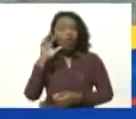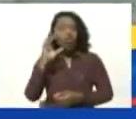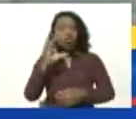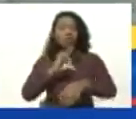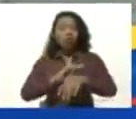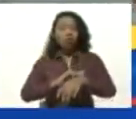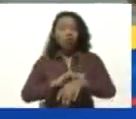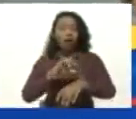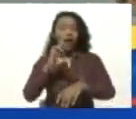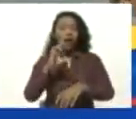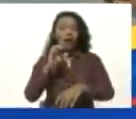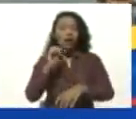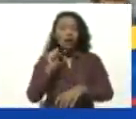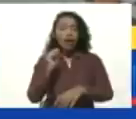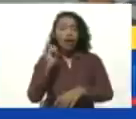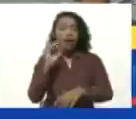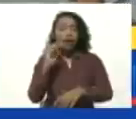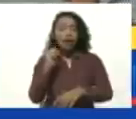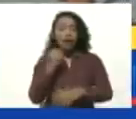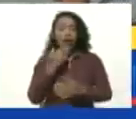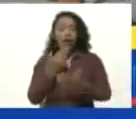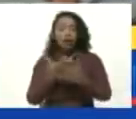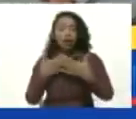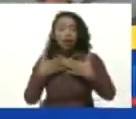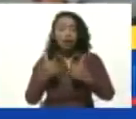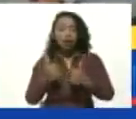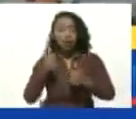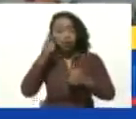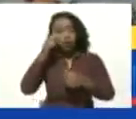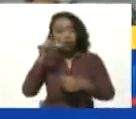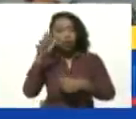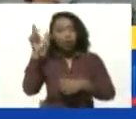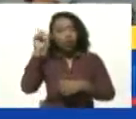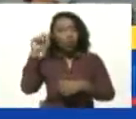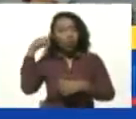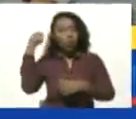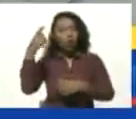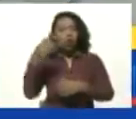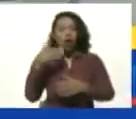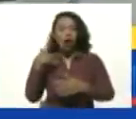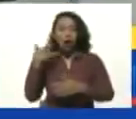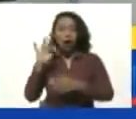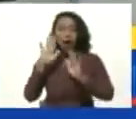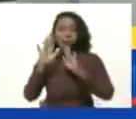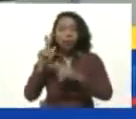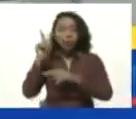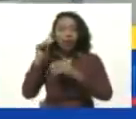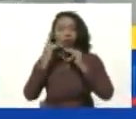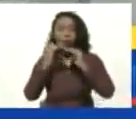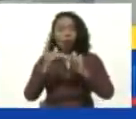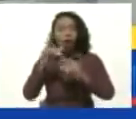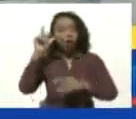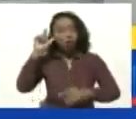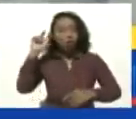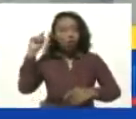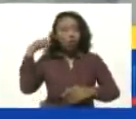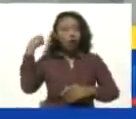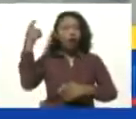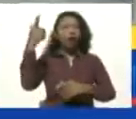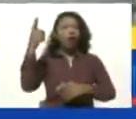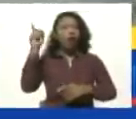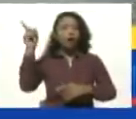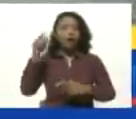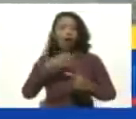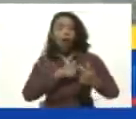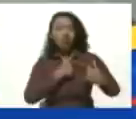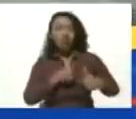Gracias por todo lo que hace, por la salud del pueblo del Guárico. Cuenten con todo mi apoyo allá en el llano venezolano, el Guárico, que es el